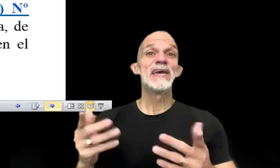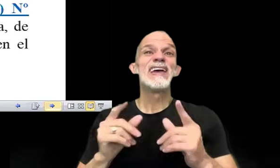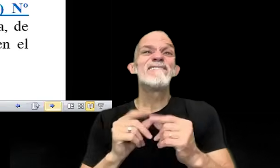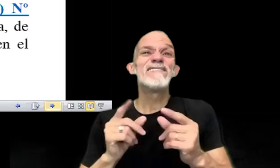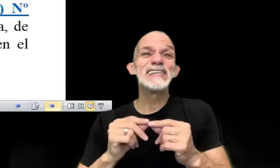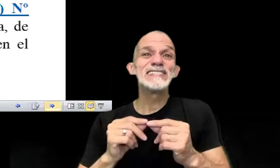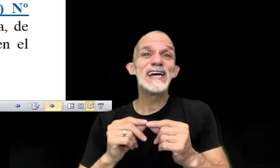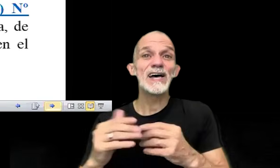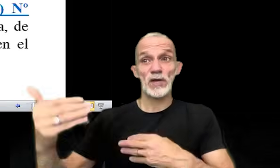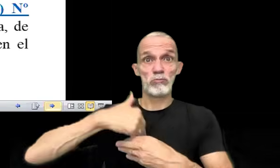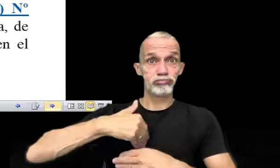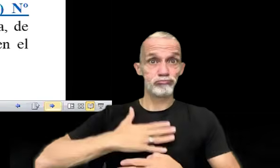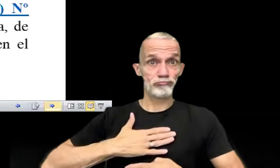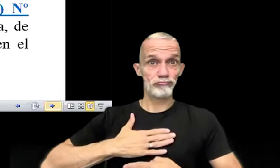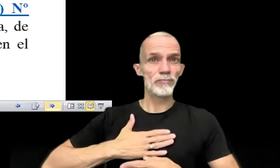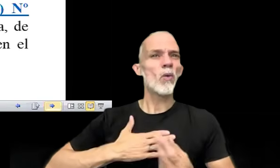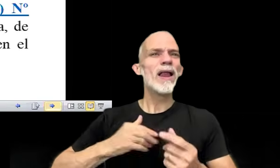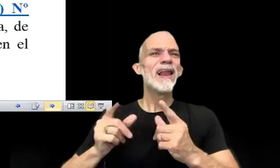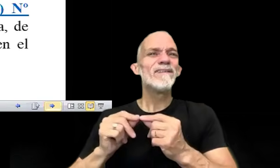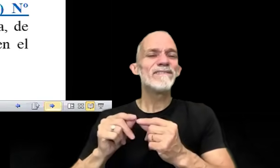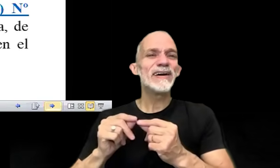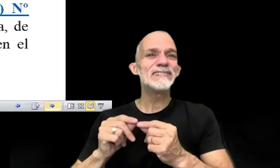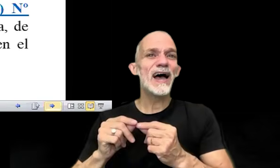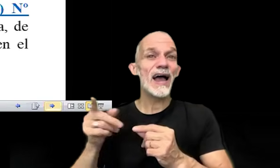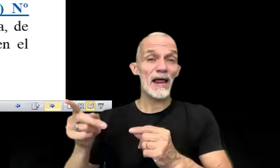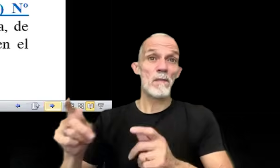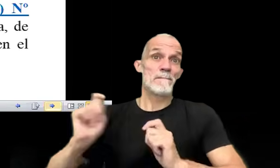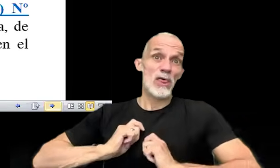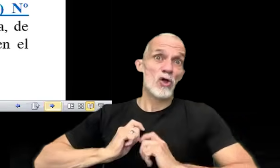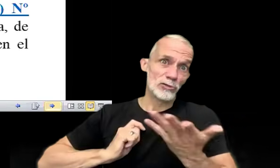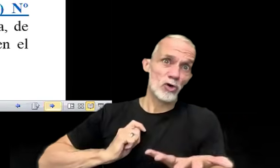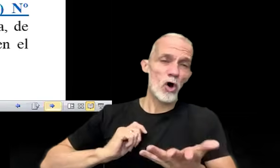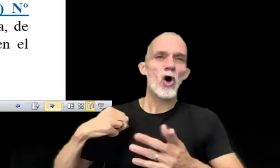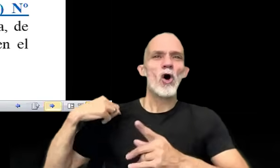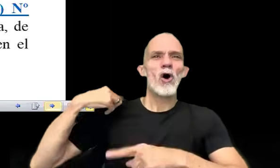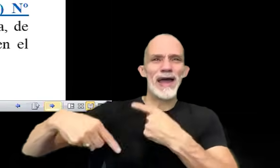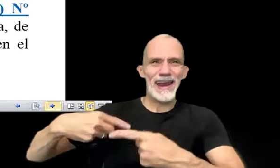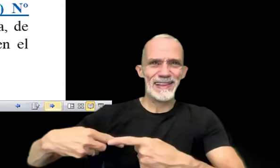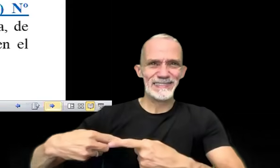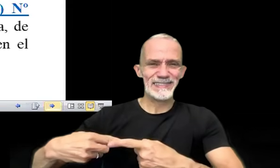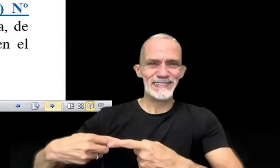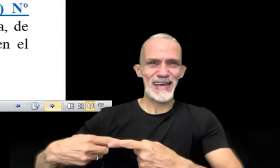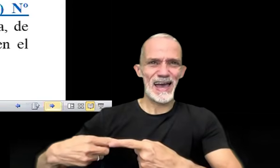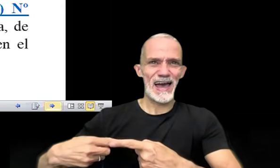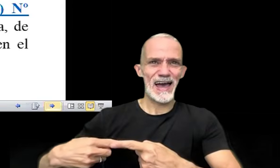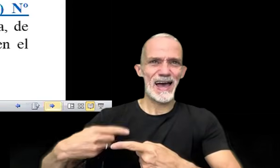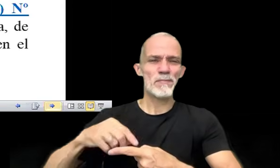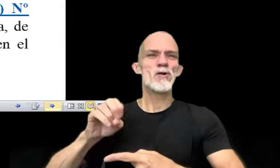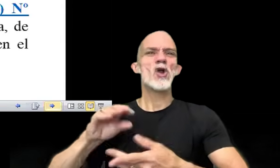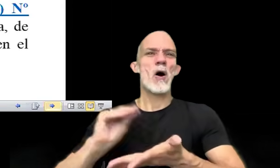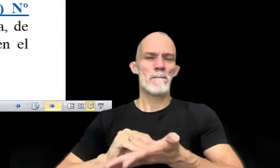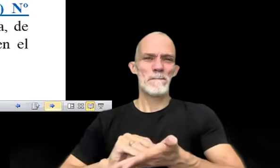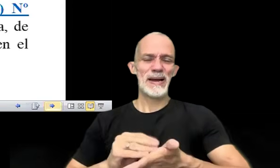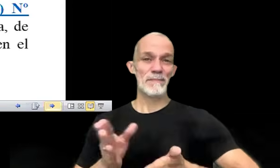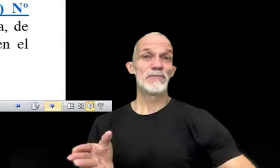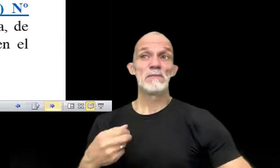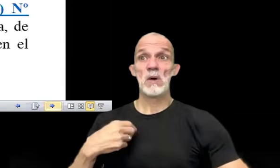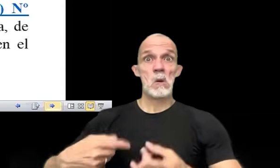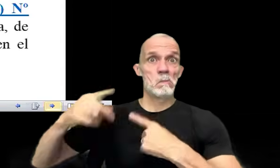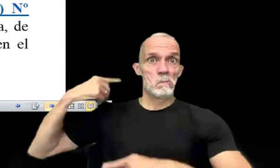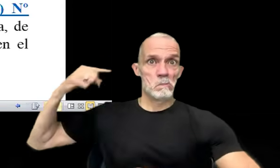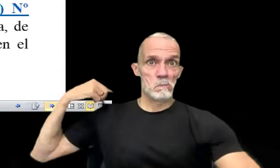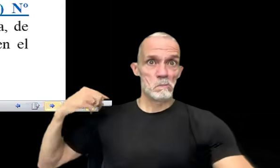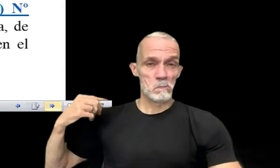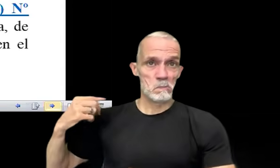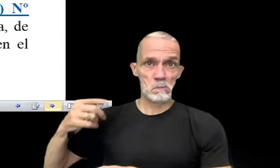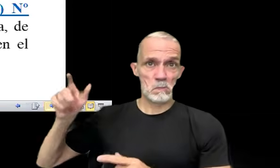Y la fecha de incorporación al patrimonio va a ser la fecha en la cual me lo donaron o se me transfirieron el bien. ¿Qué pasa si